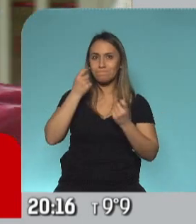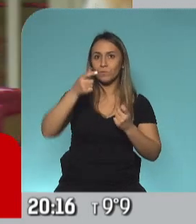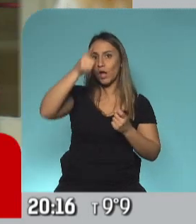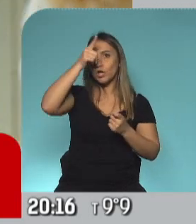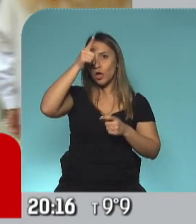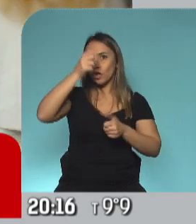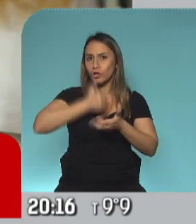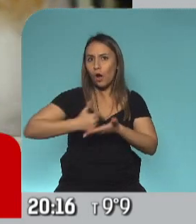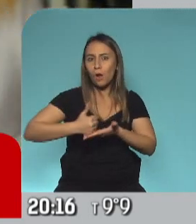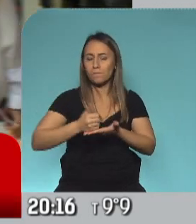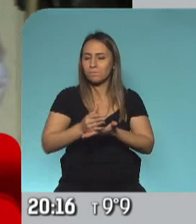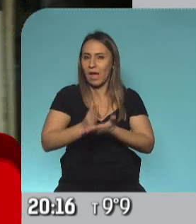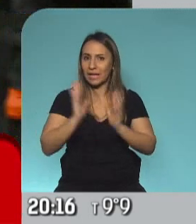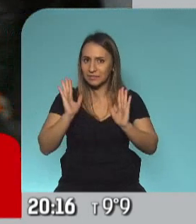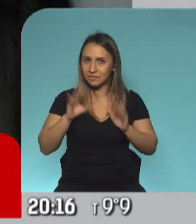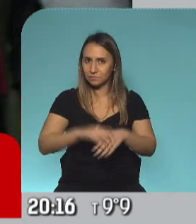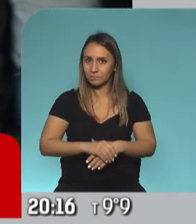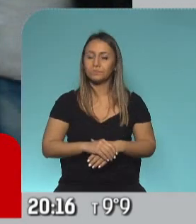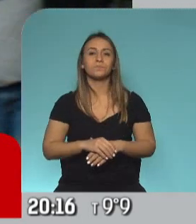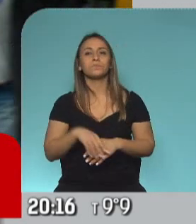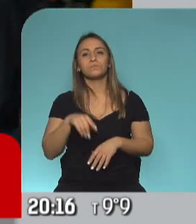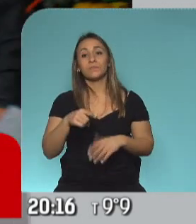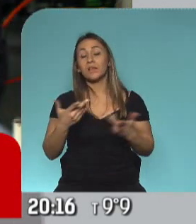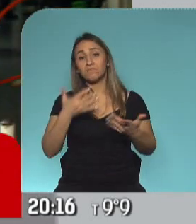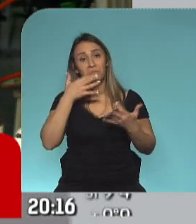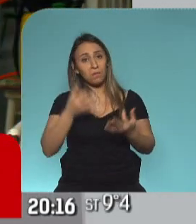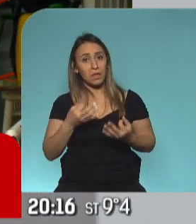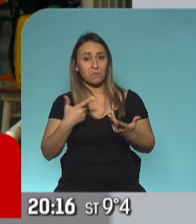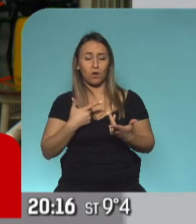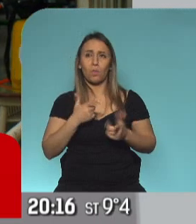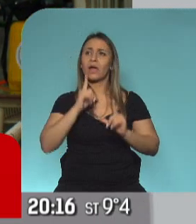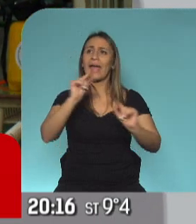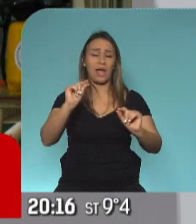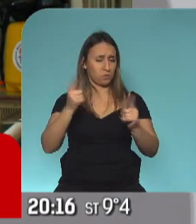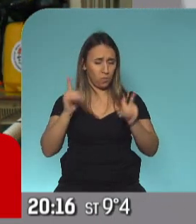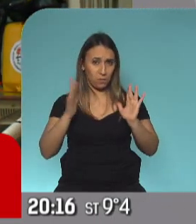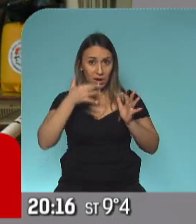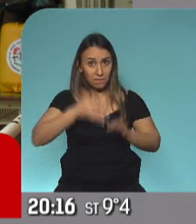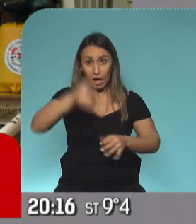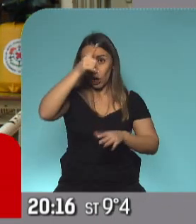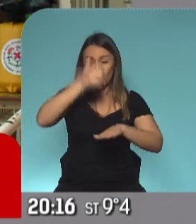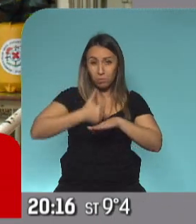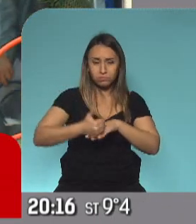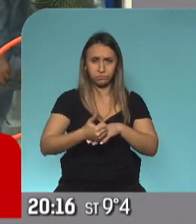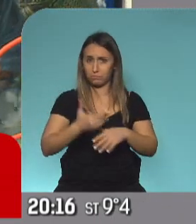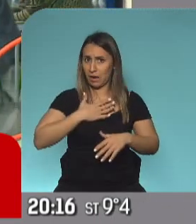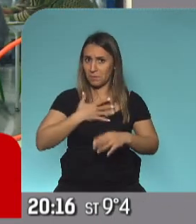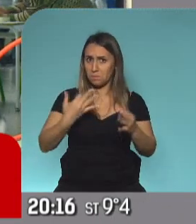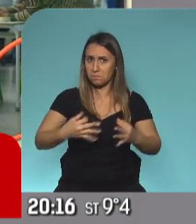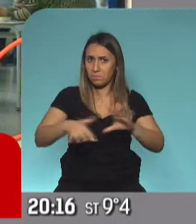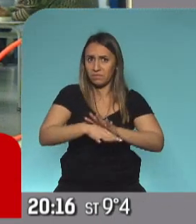ejemplo el acceso fronterizo para ingresar acá y la verdad que no me puedo quejar porque la verdad que los controles son los bien, están perfectos.